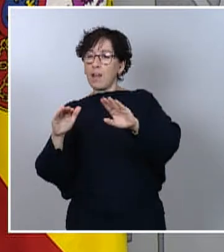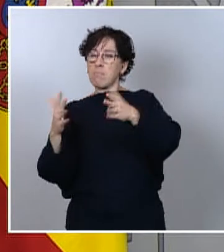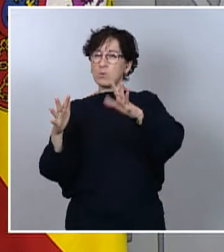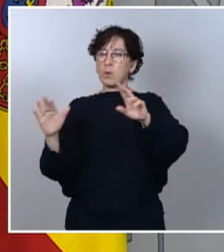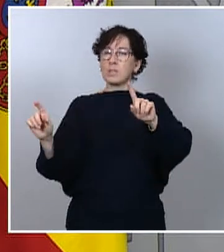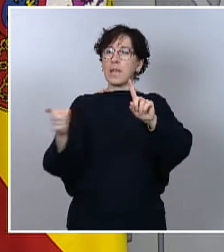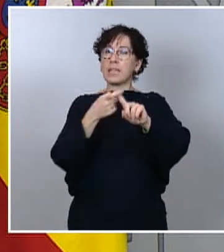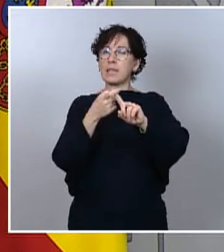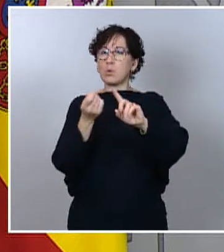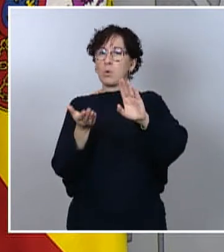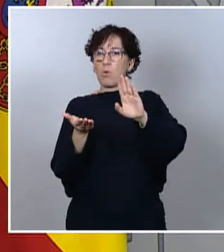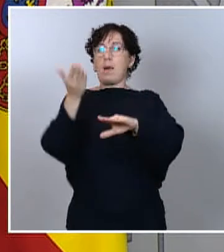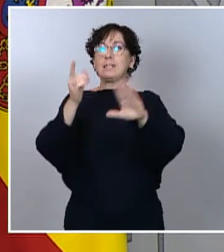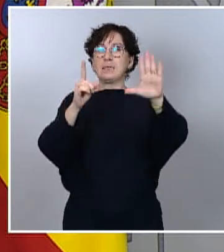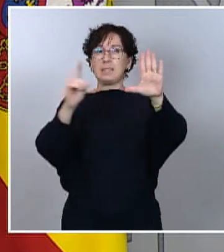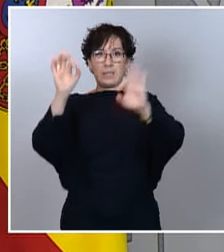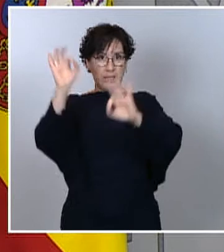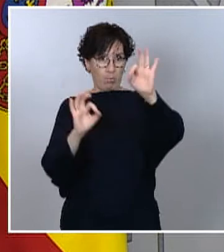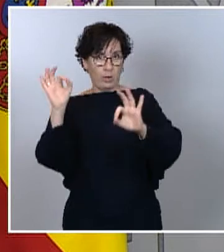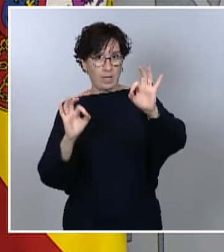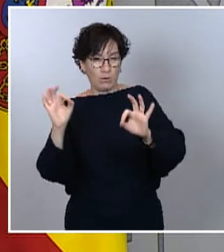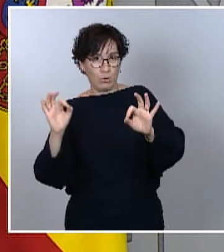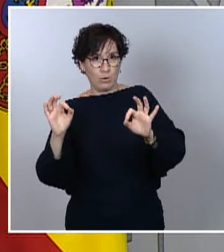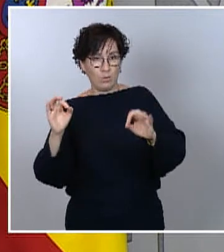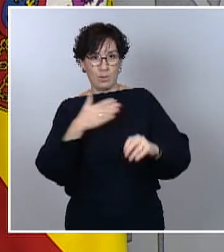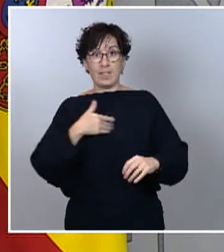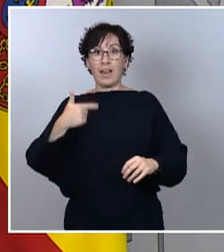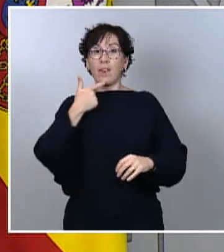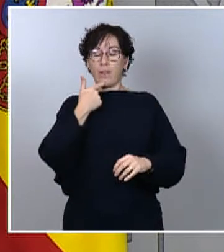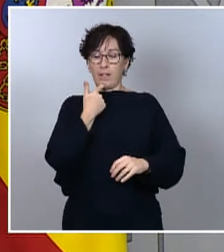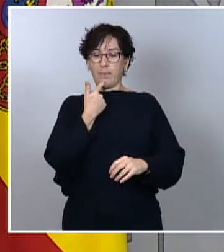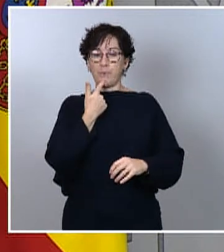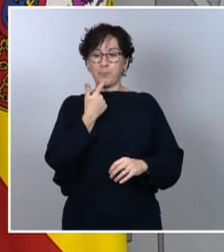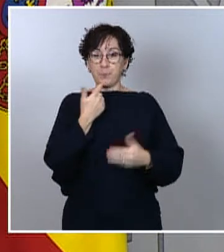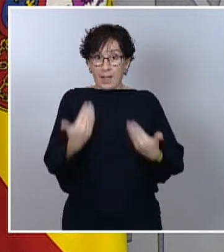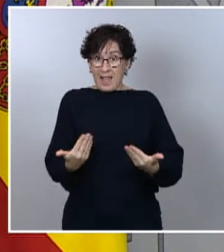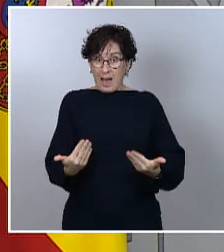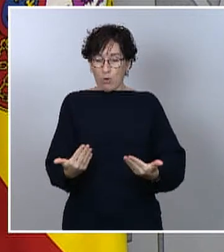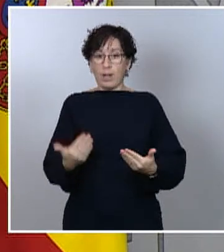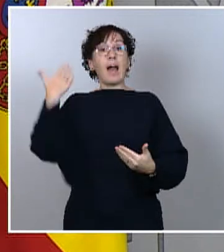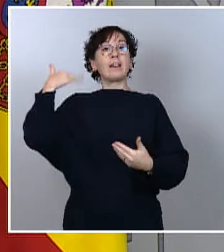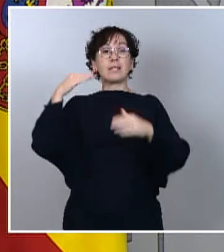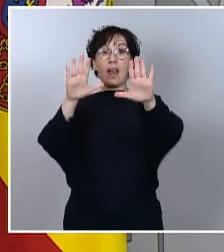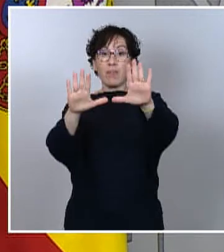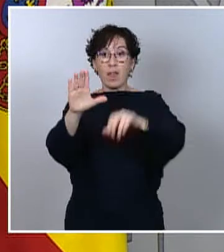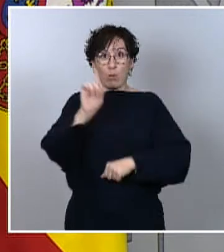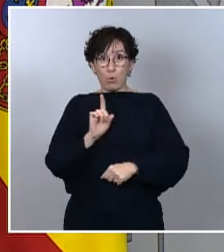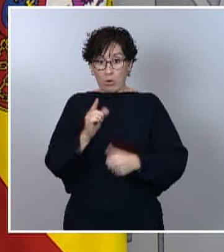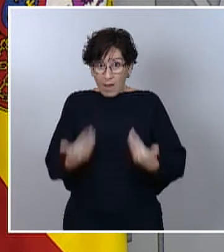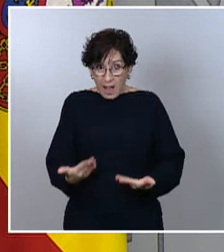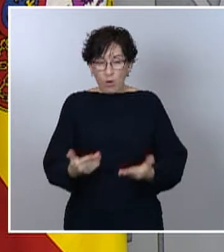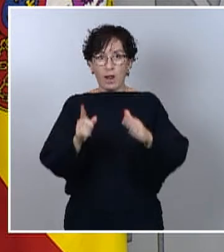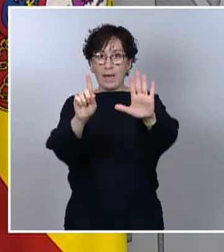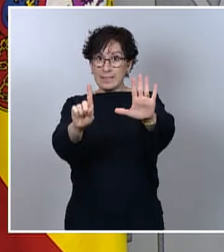60%. Esto quiere decir que ahora estamos detectando 6 de cada 10 pacientes